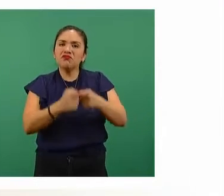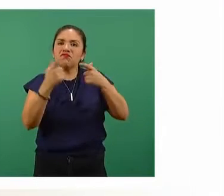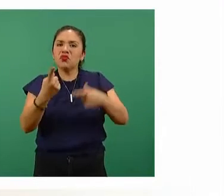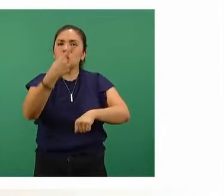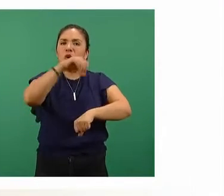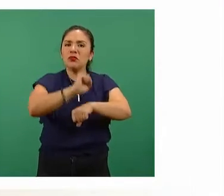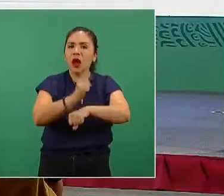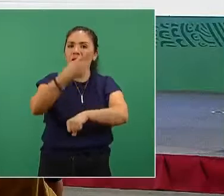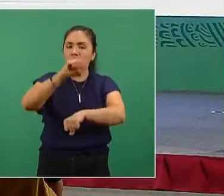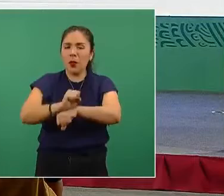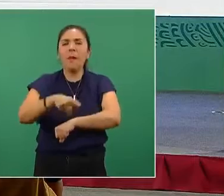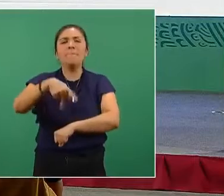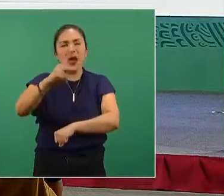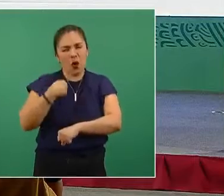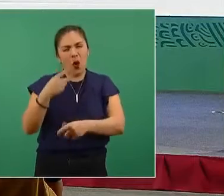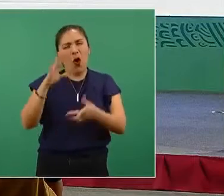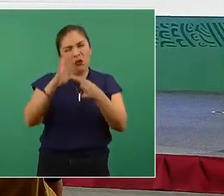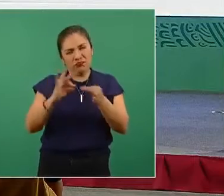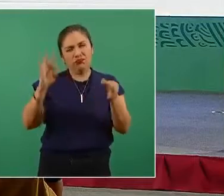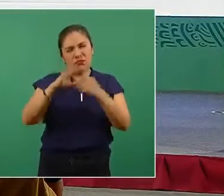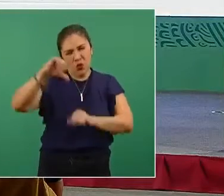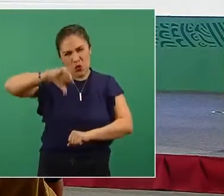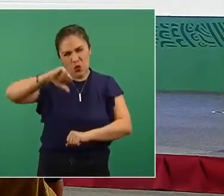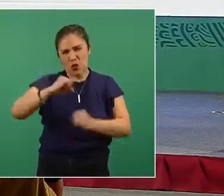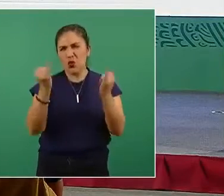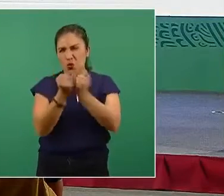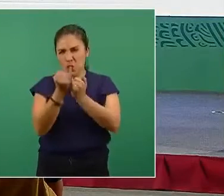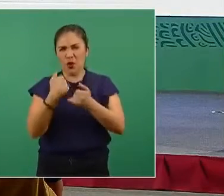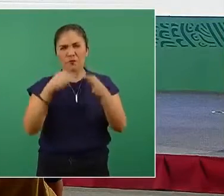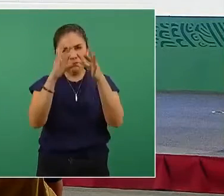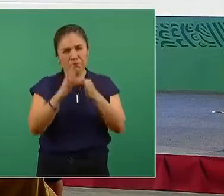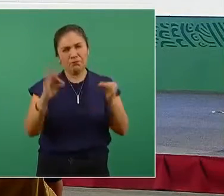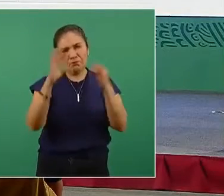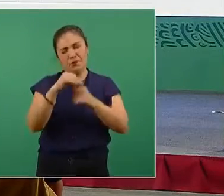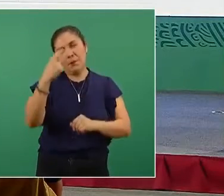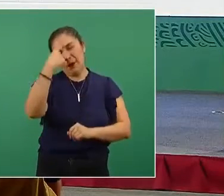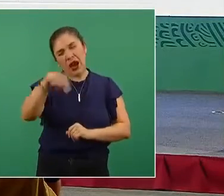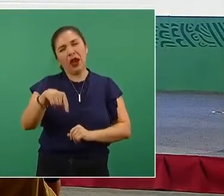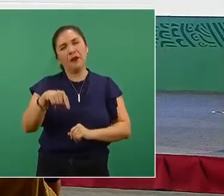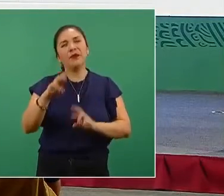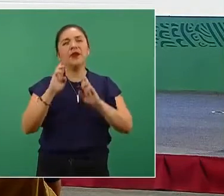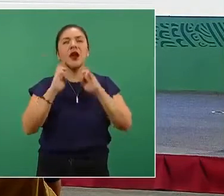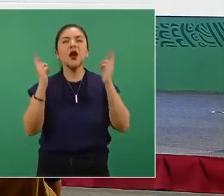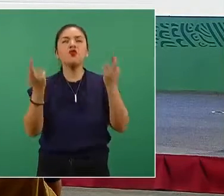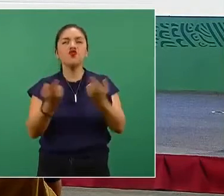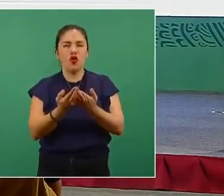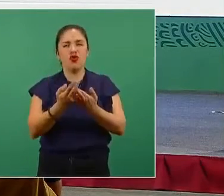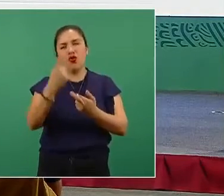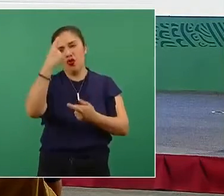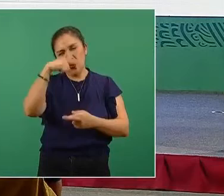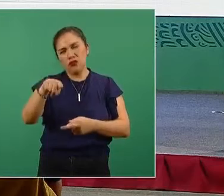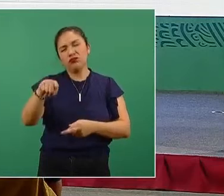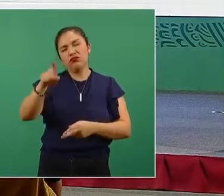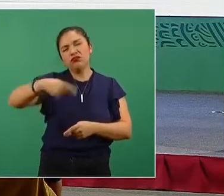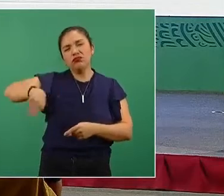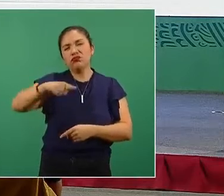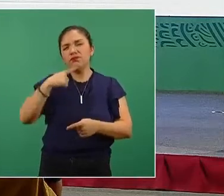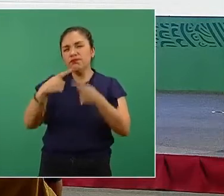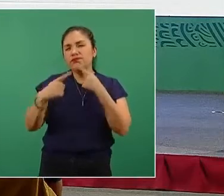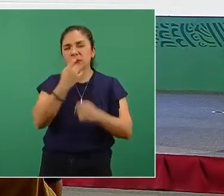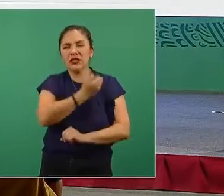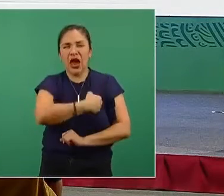semanal. Pero explicábamos algo que hoy comentamos en la sesión ordinaria de la Comisión Consultiva de